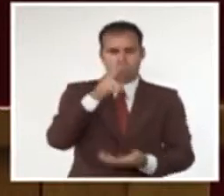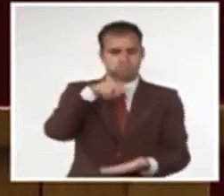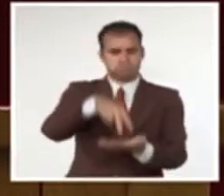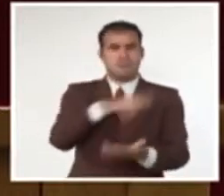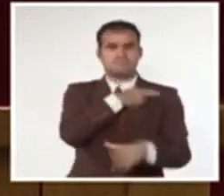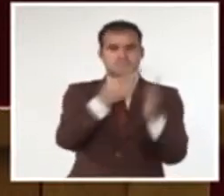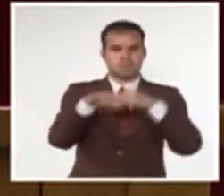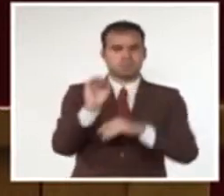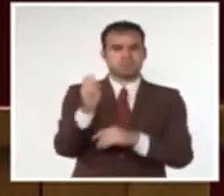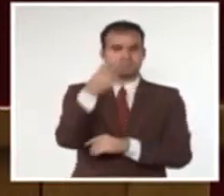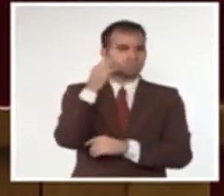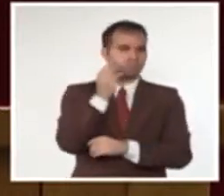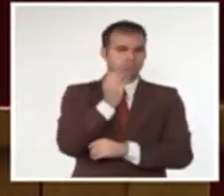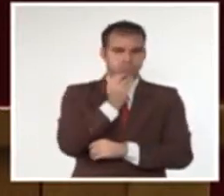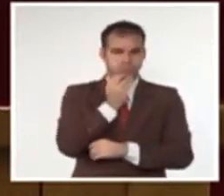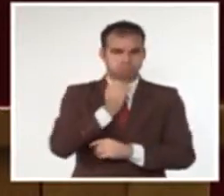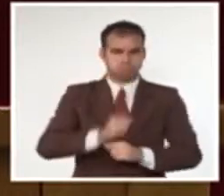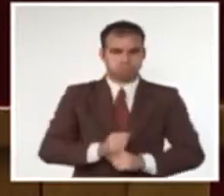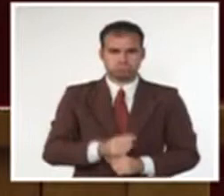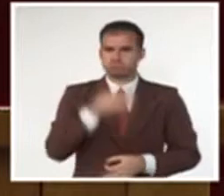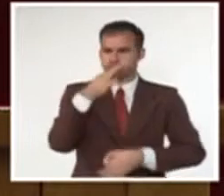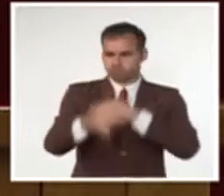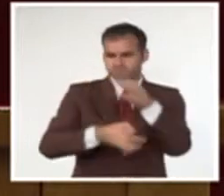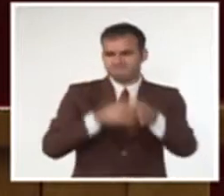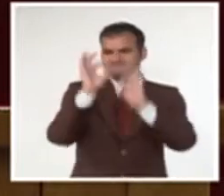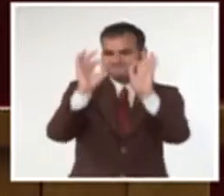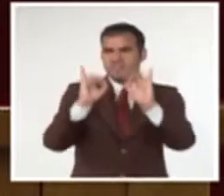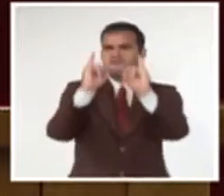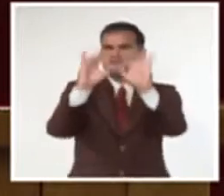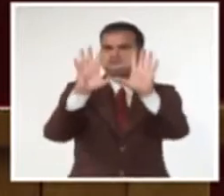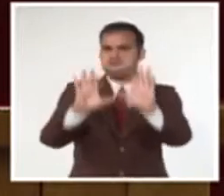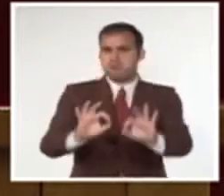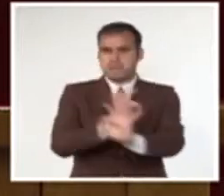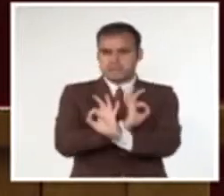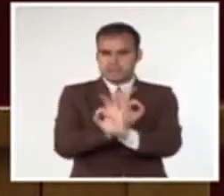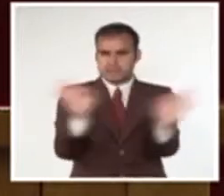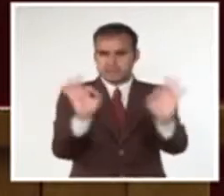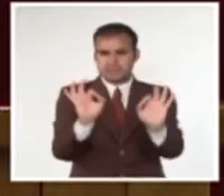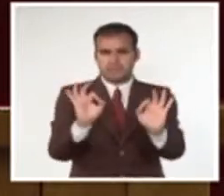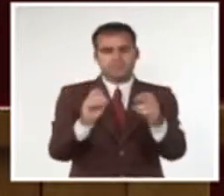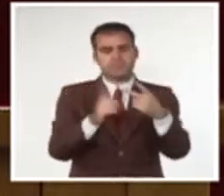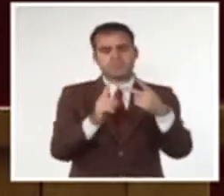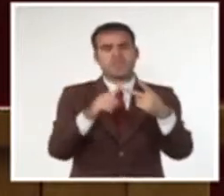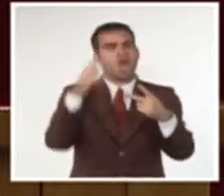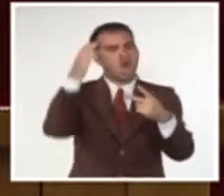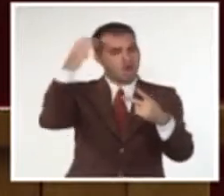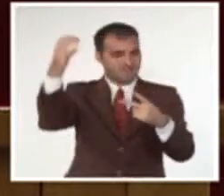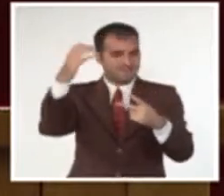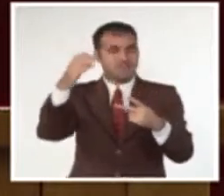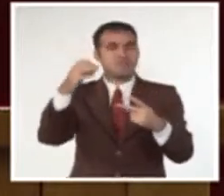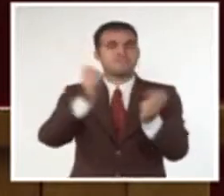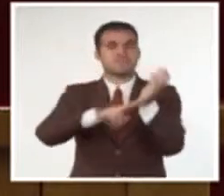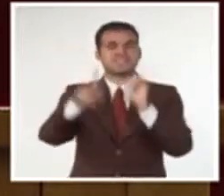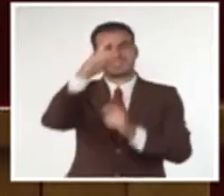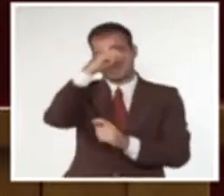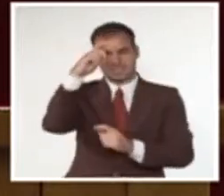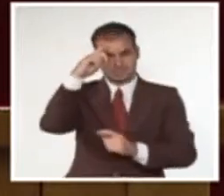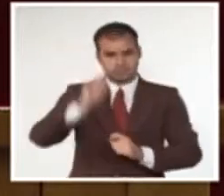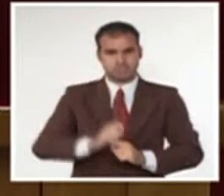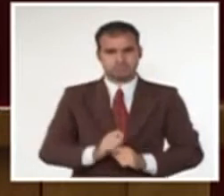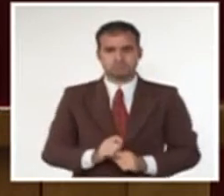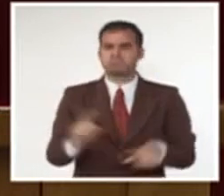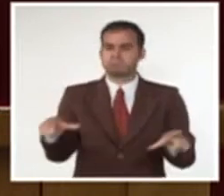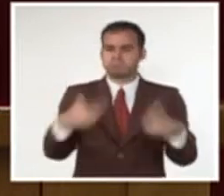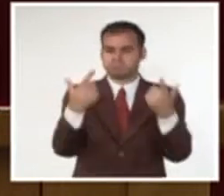primer ministro en crítico y abarcador informe y del gobierno provincial de Santi Espíritus, cumpliendo así con